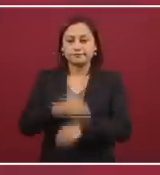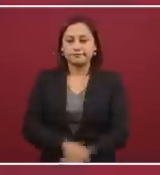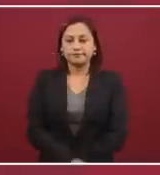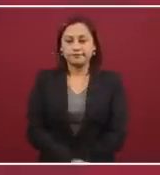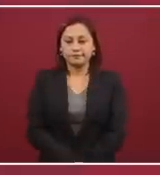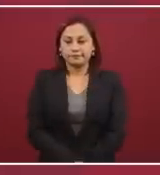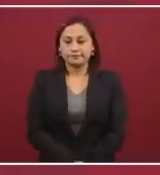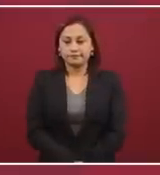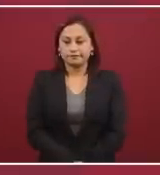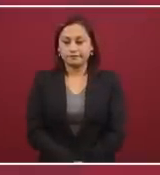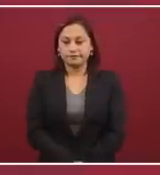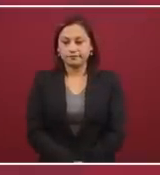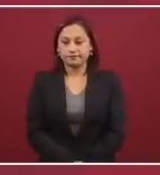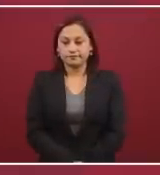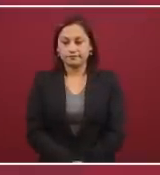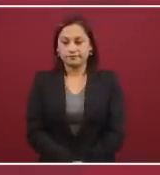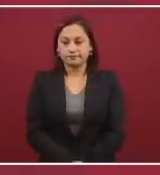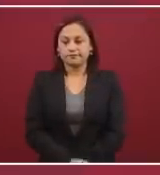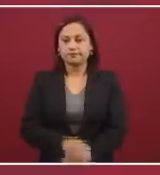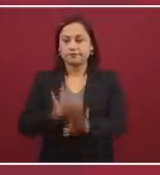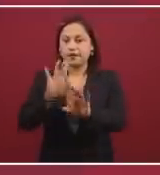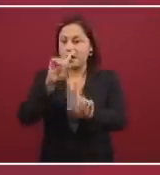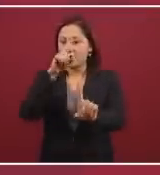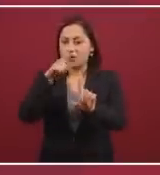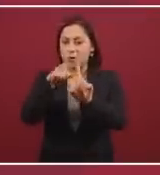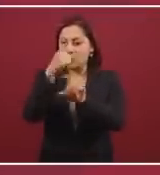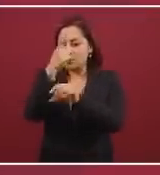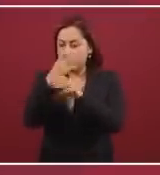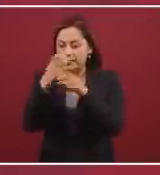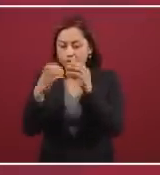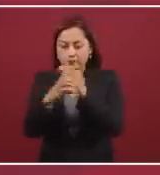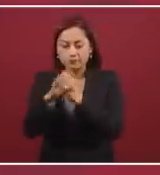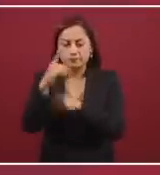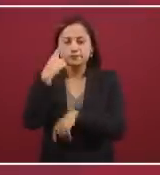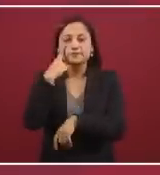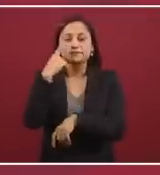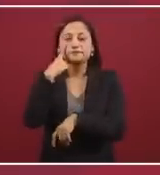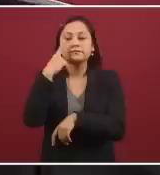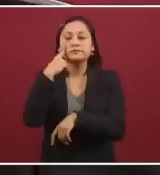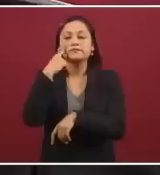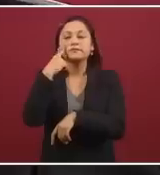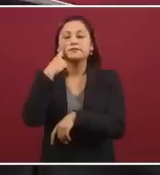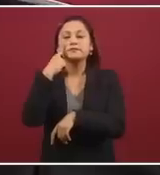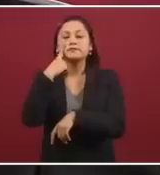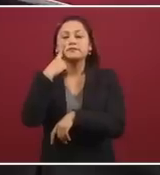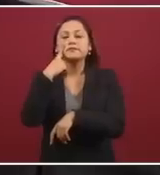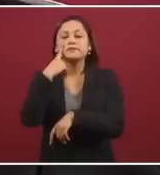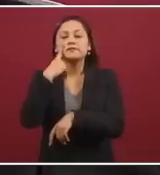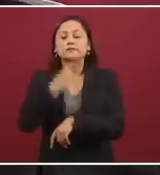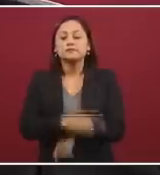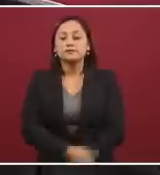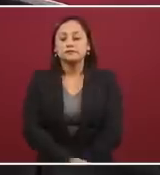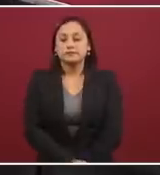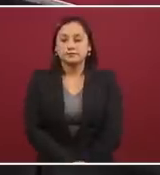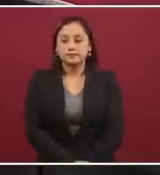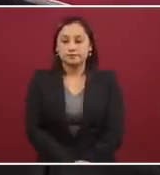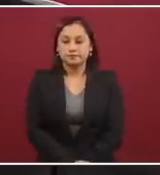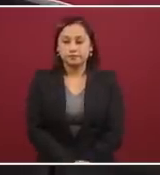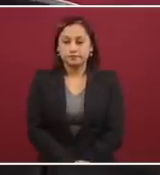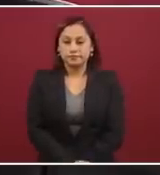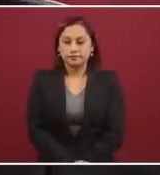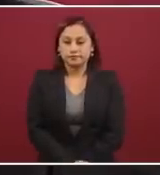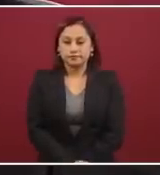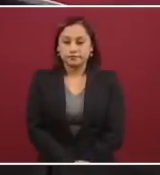este una precisión no porque luego por lo de el